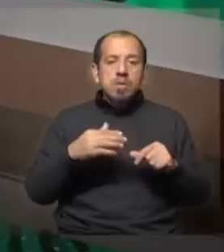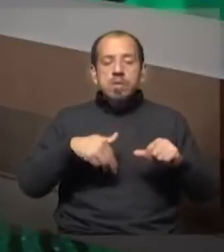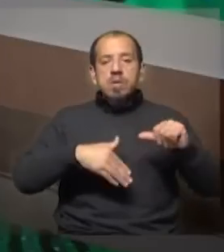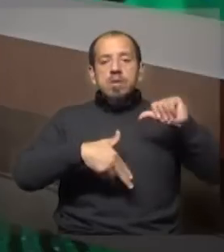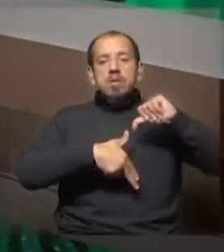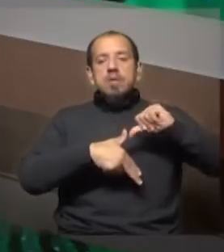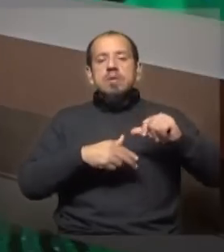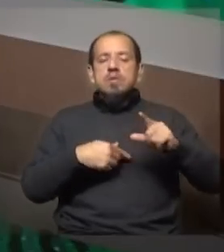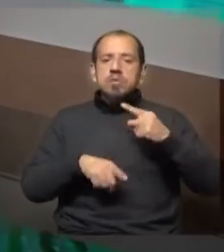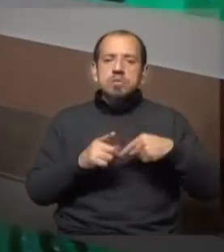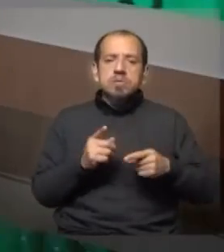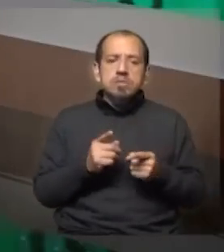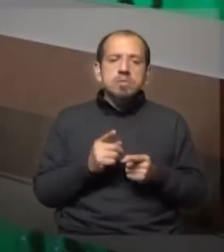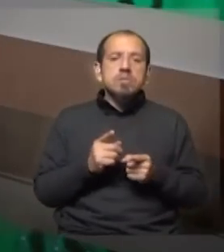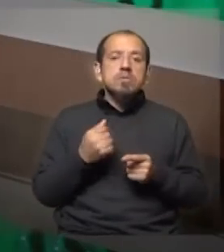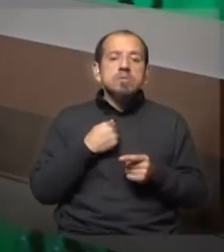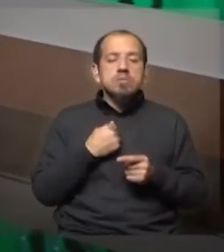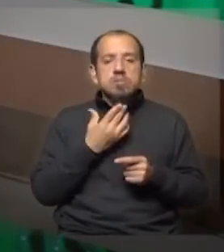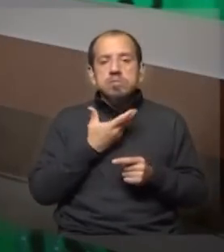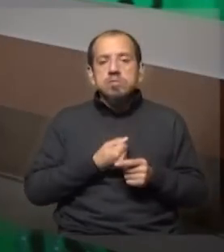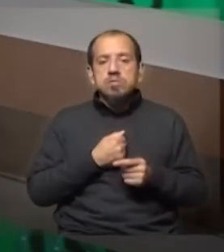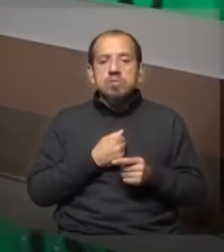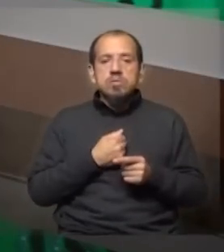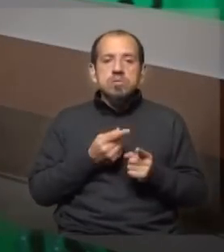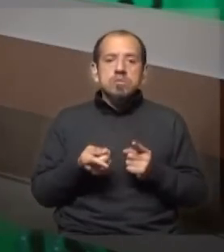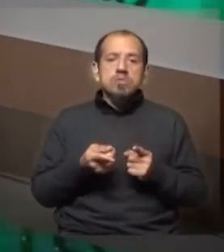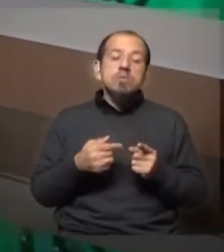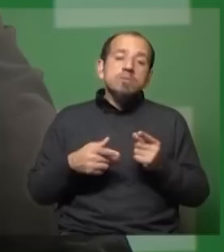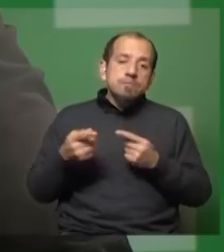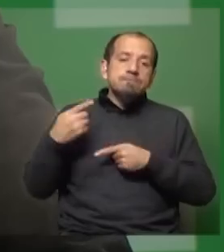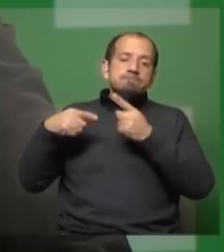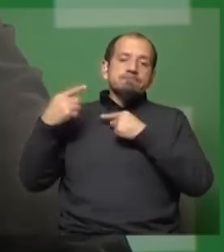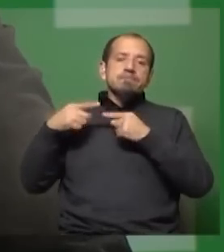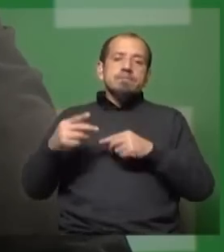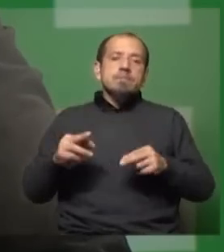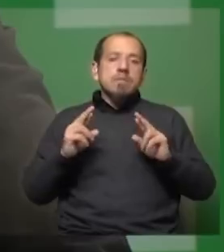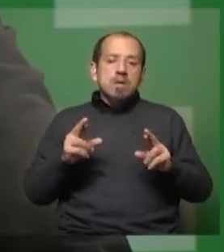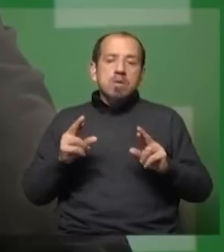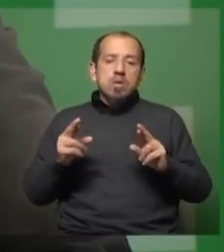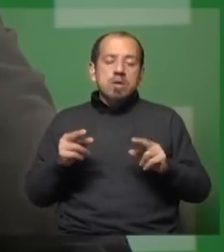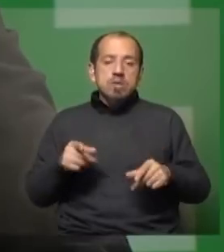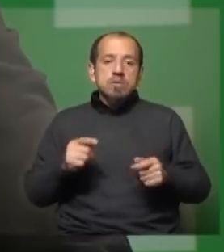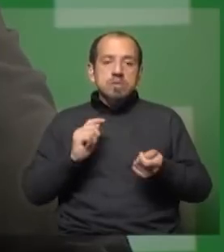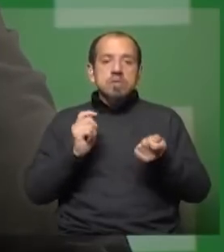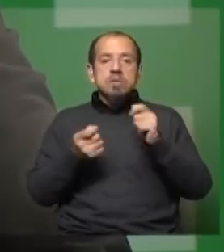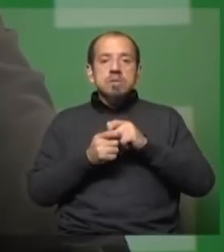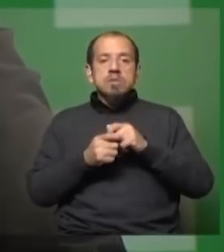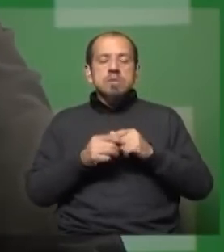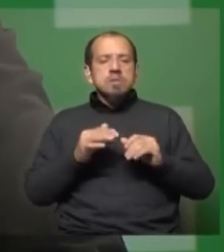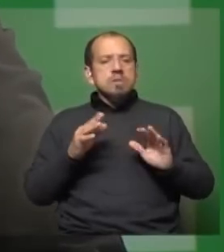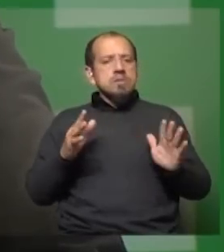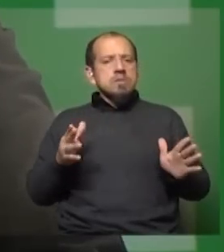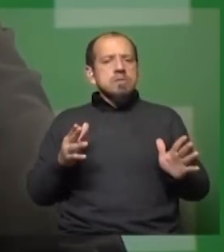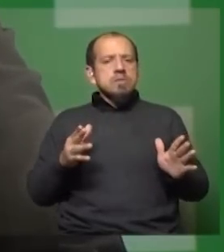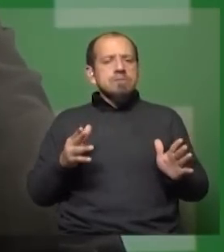Entonces yo estoy convencido que estamos frente a un retroceso Ojalá eso se revierta tiene una mirada